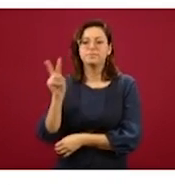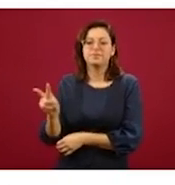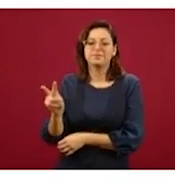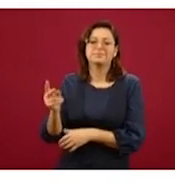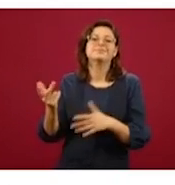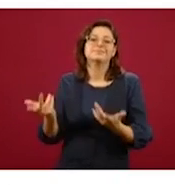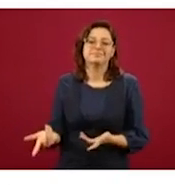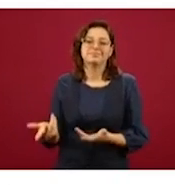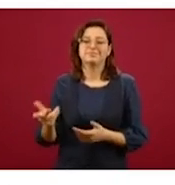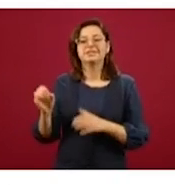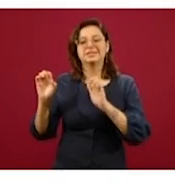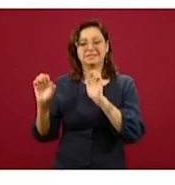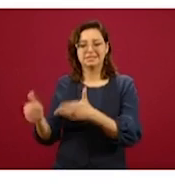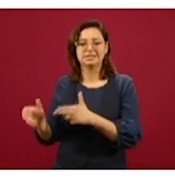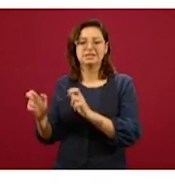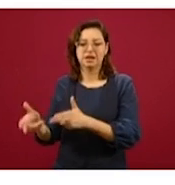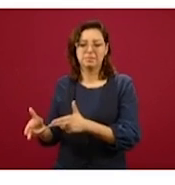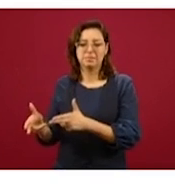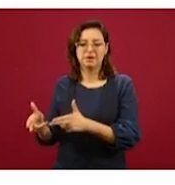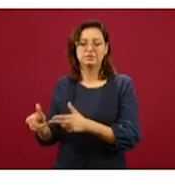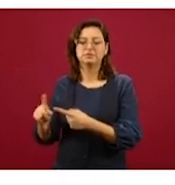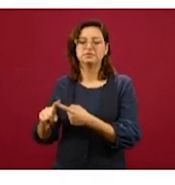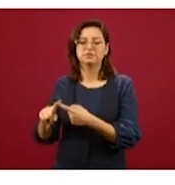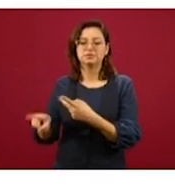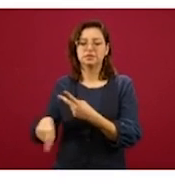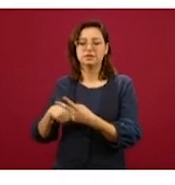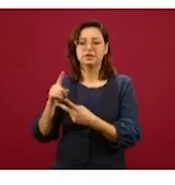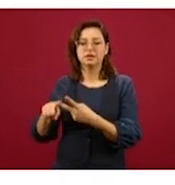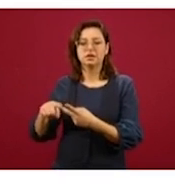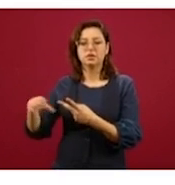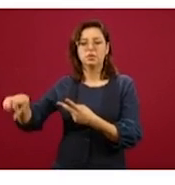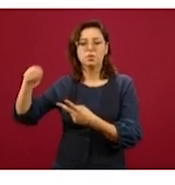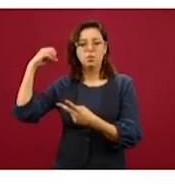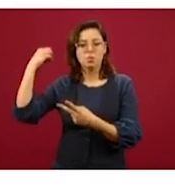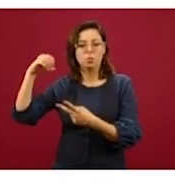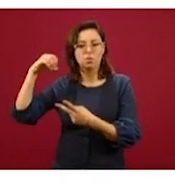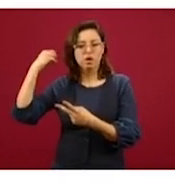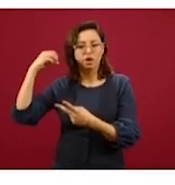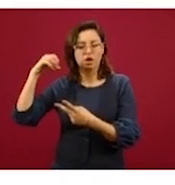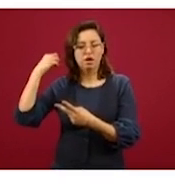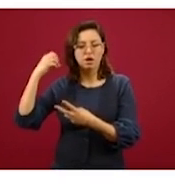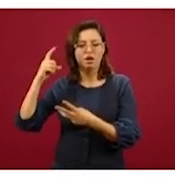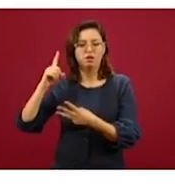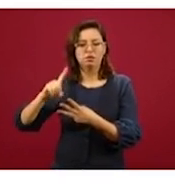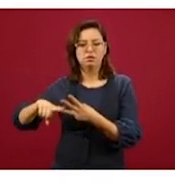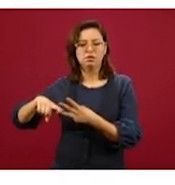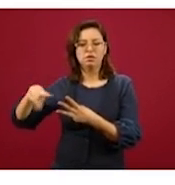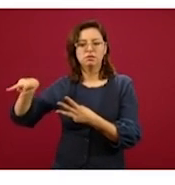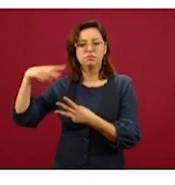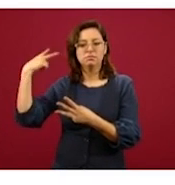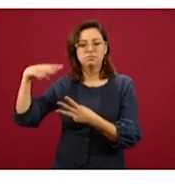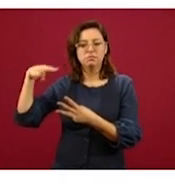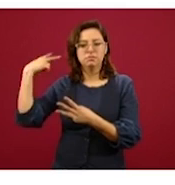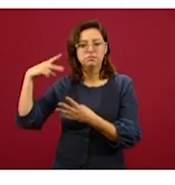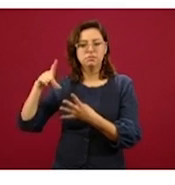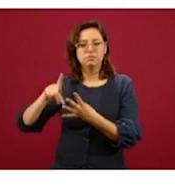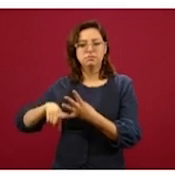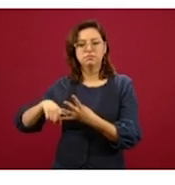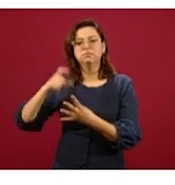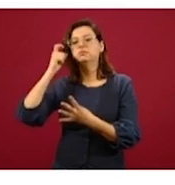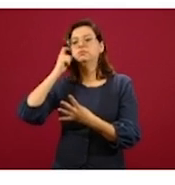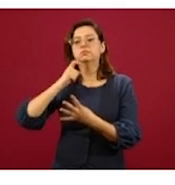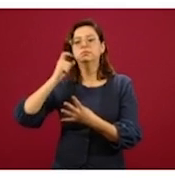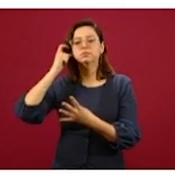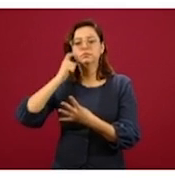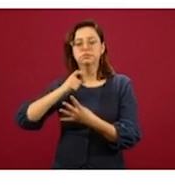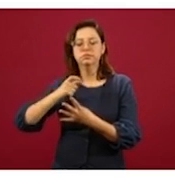primer lugar se lo llevó Chiapas, el segundo lugar se lo llevó Oaxaca, el tercero fue Veracruz, el cuarto Guerrero, y ahí